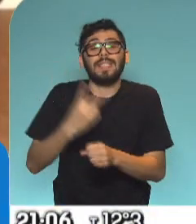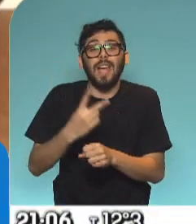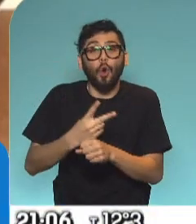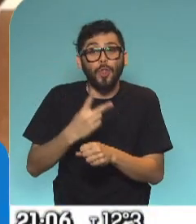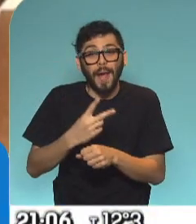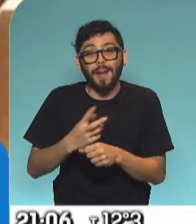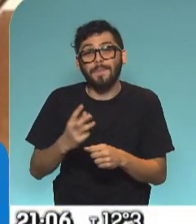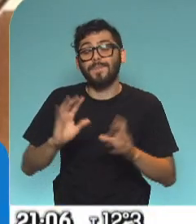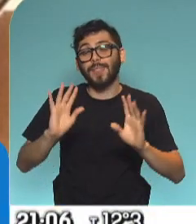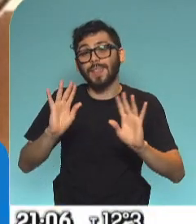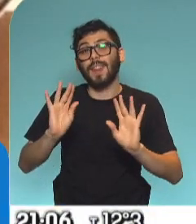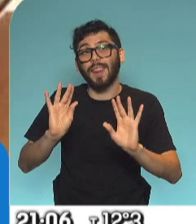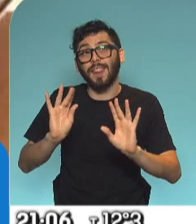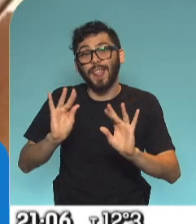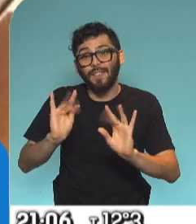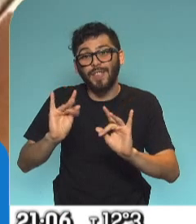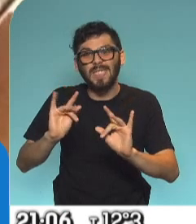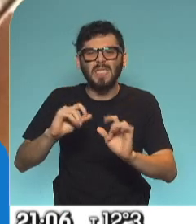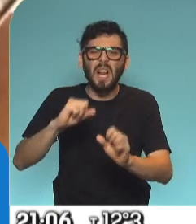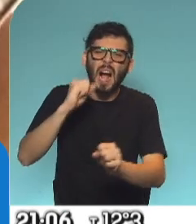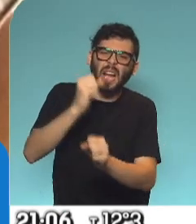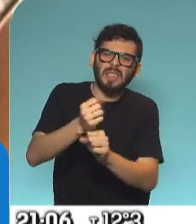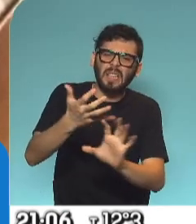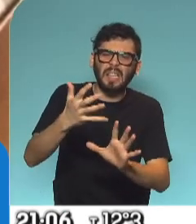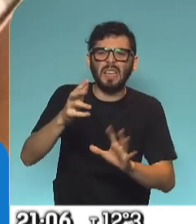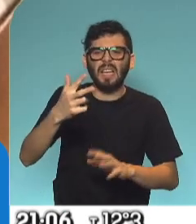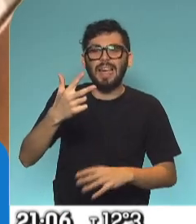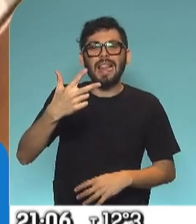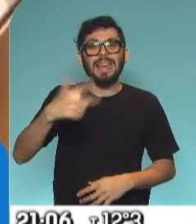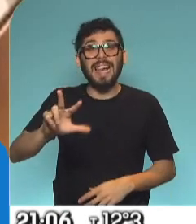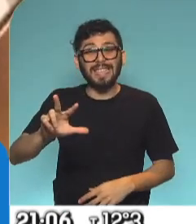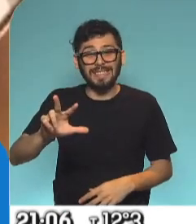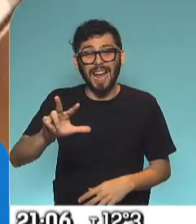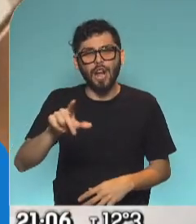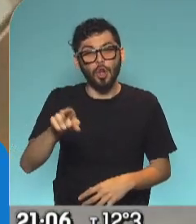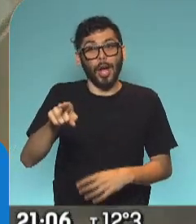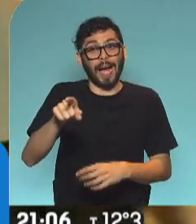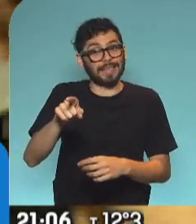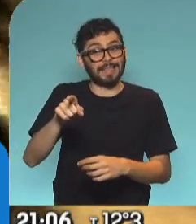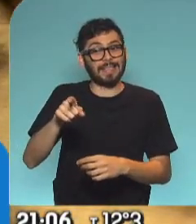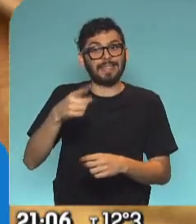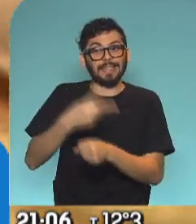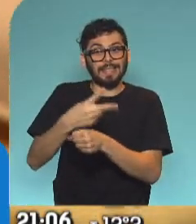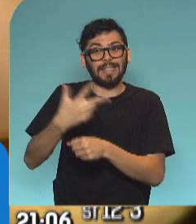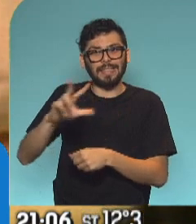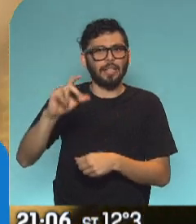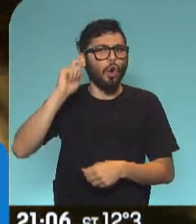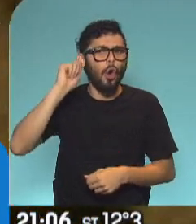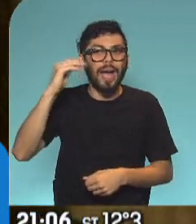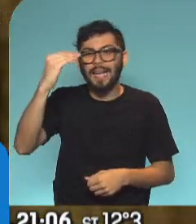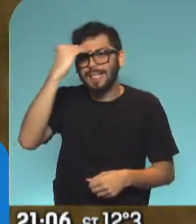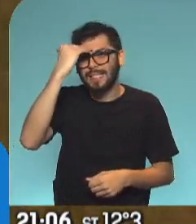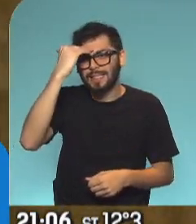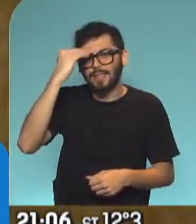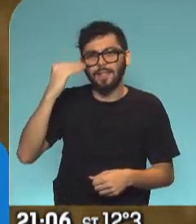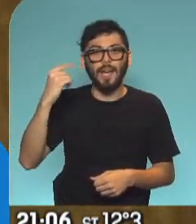fue difícil hasta tercer año, que fue en el tercer año de la secundaria, cuando cumplí 15 años, fue que